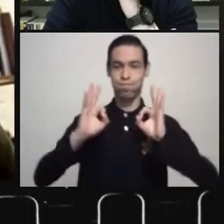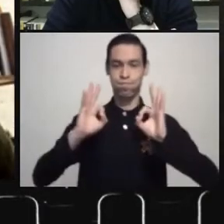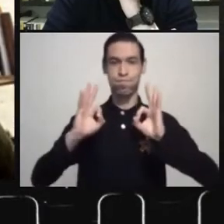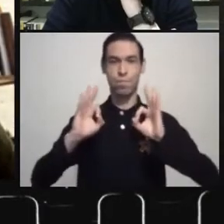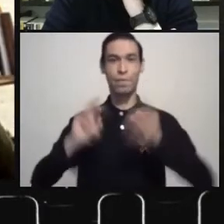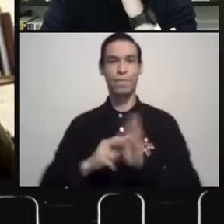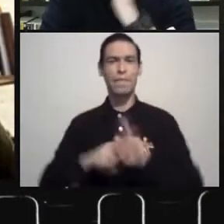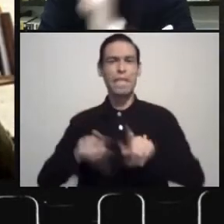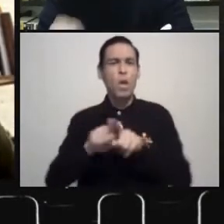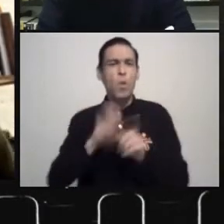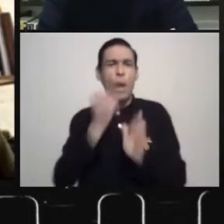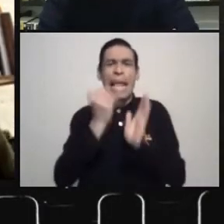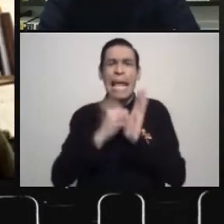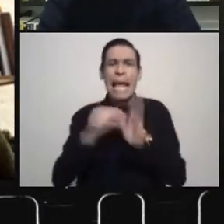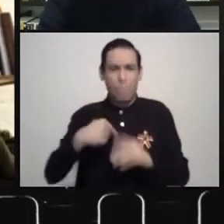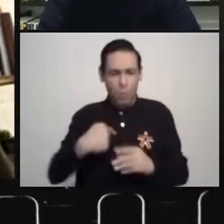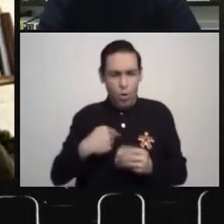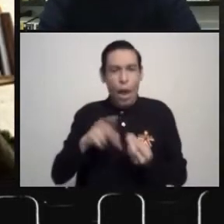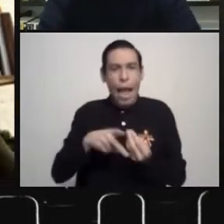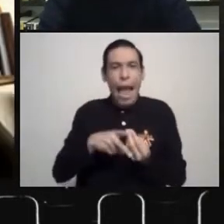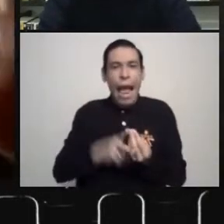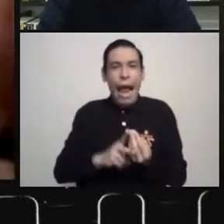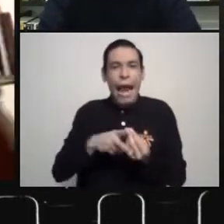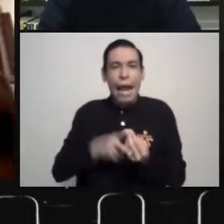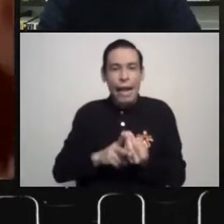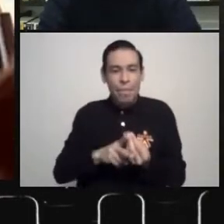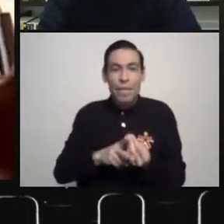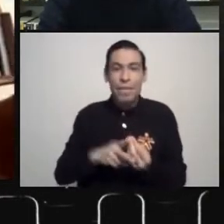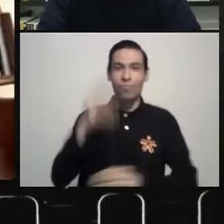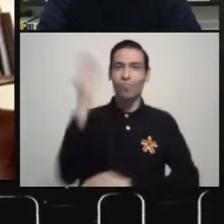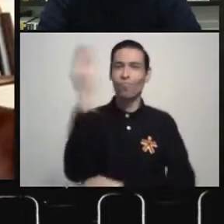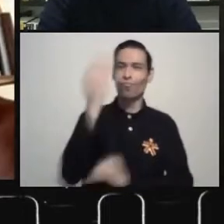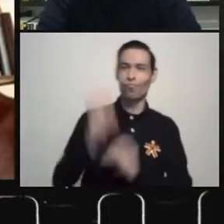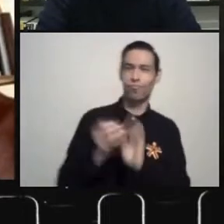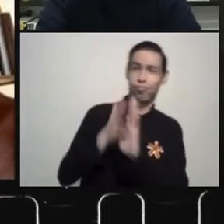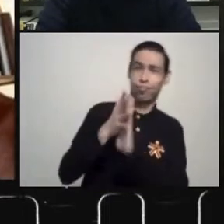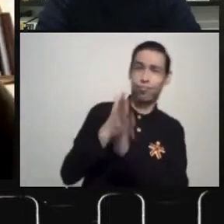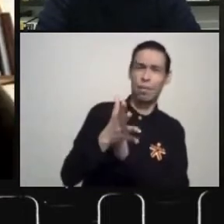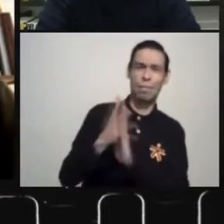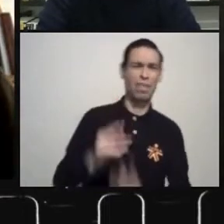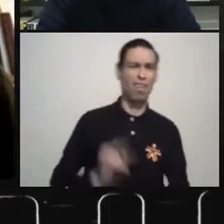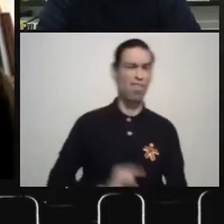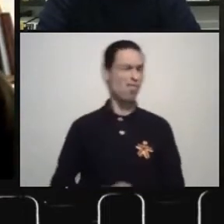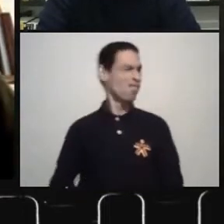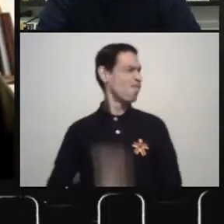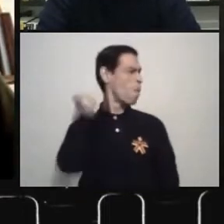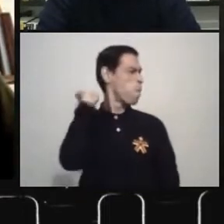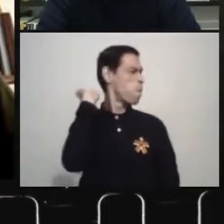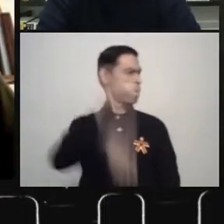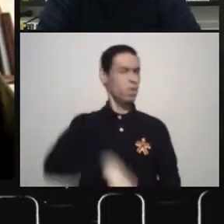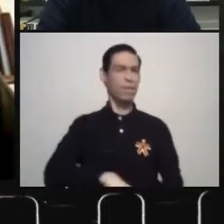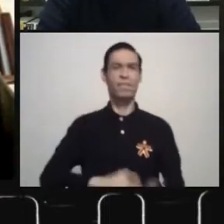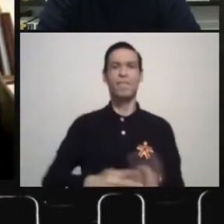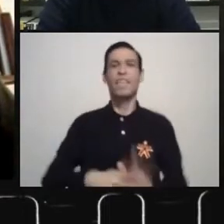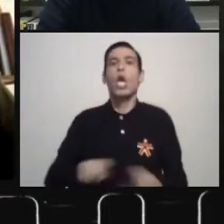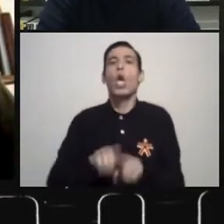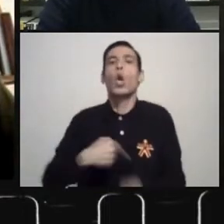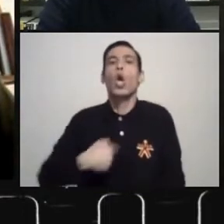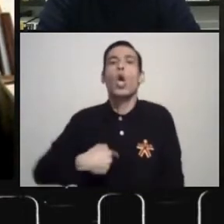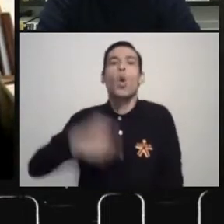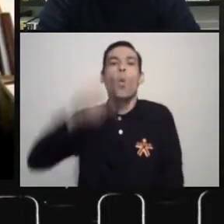historia. Entonces, si yo realmente me opongo a eso, creo que el bruto soy yo,